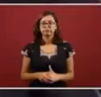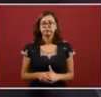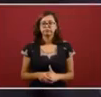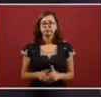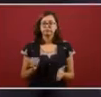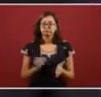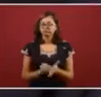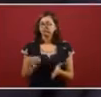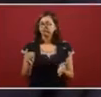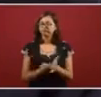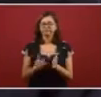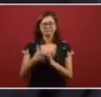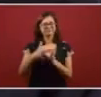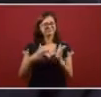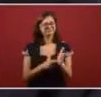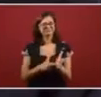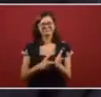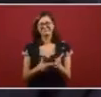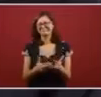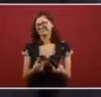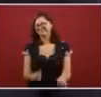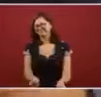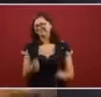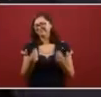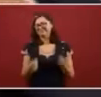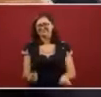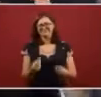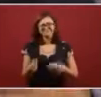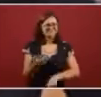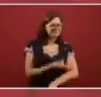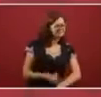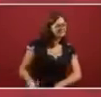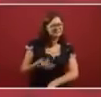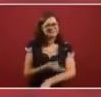mucha burocracia y hay que ir